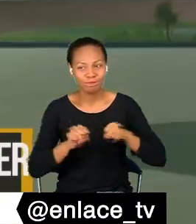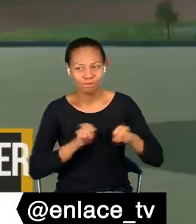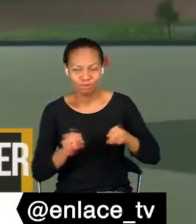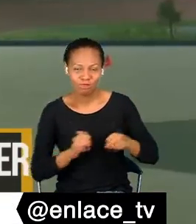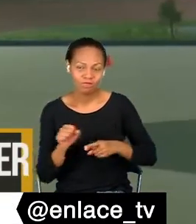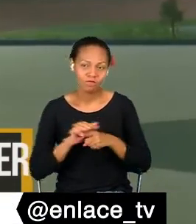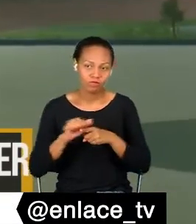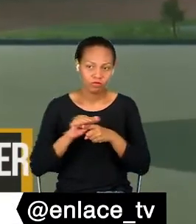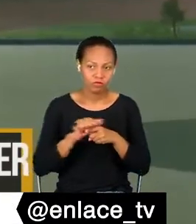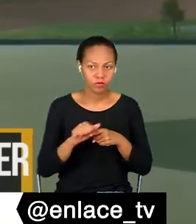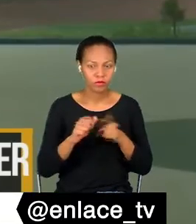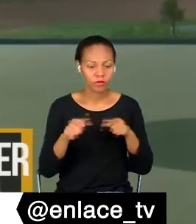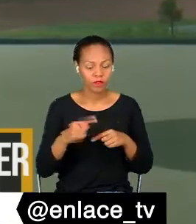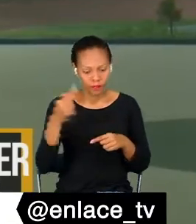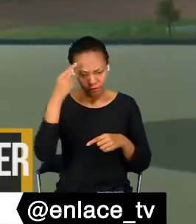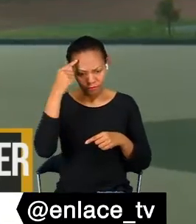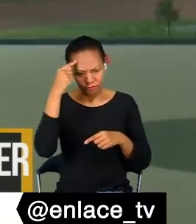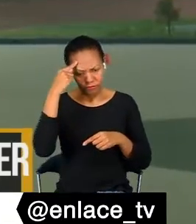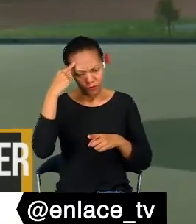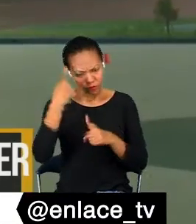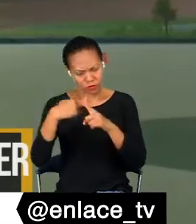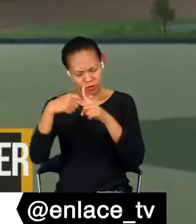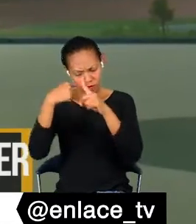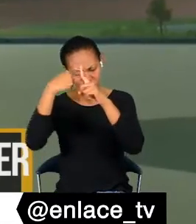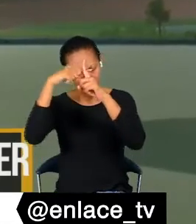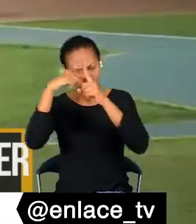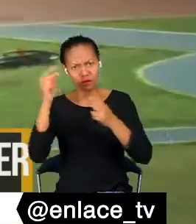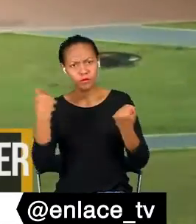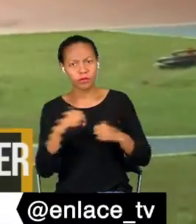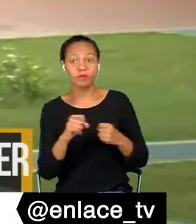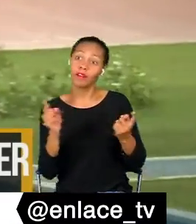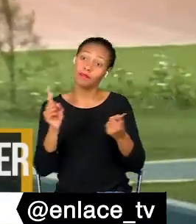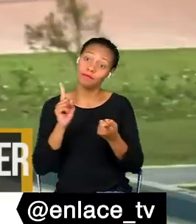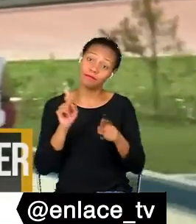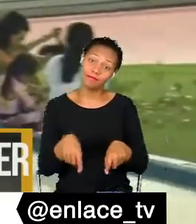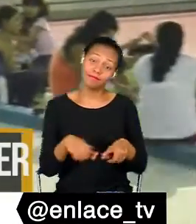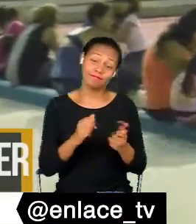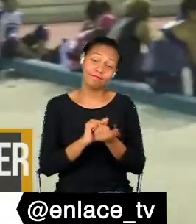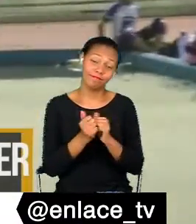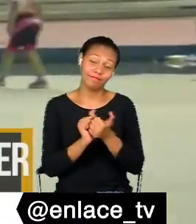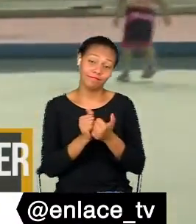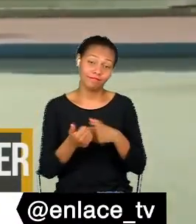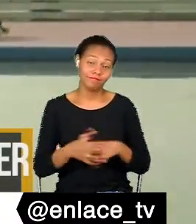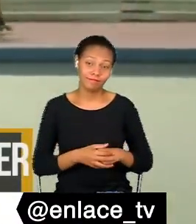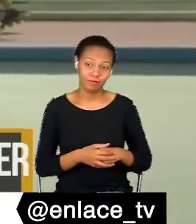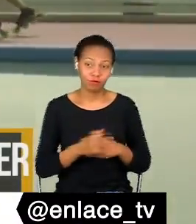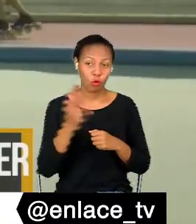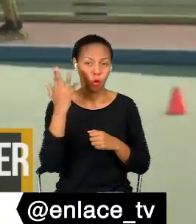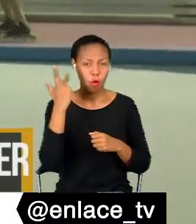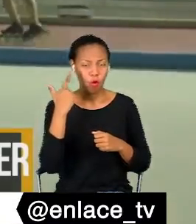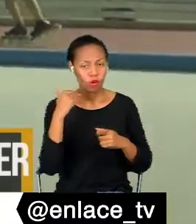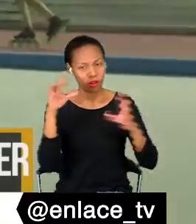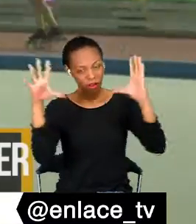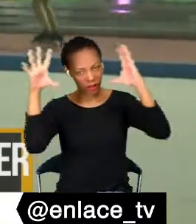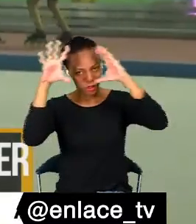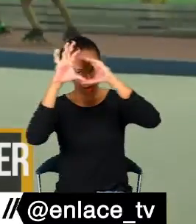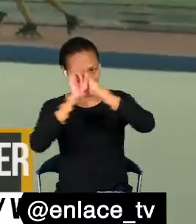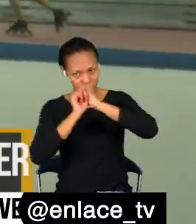entrenando duro tanto mentalmente, psicológicamente como deportivamente. Su punto de encuentro todas las noches, 5 días a la semana, es en